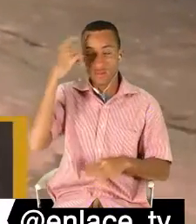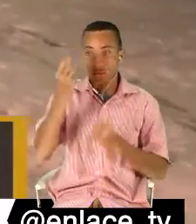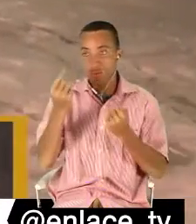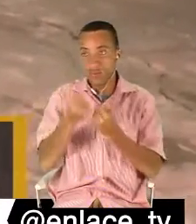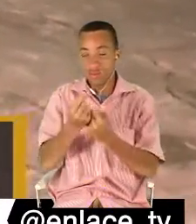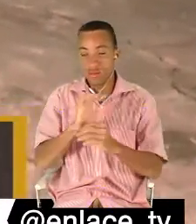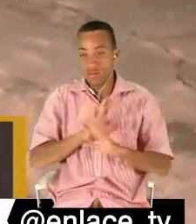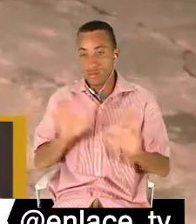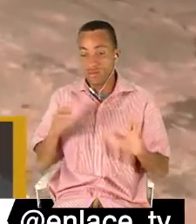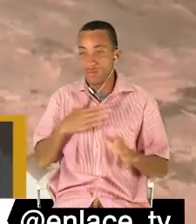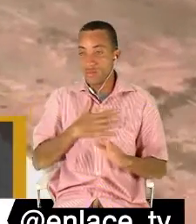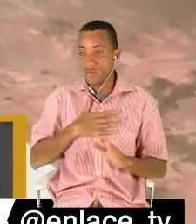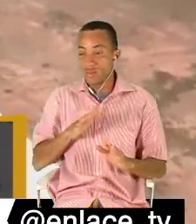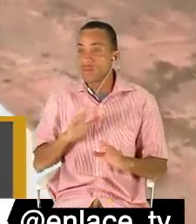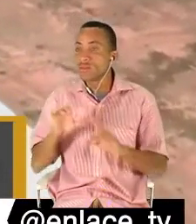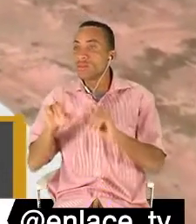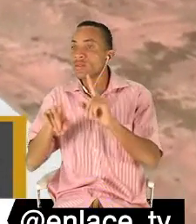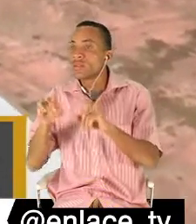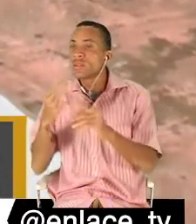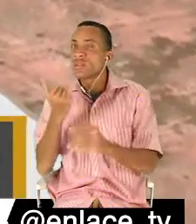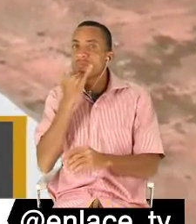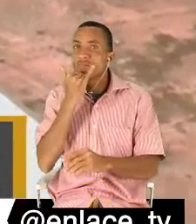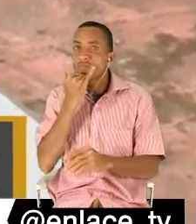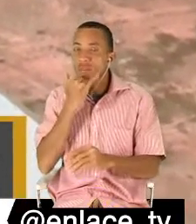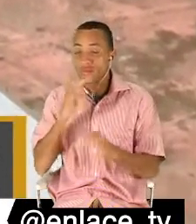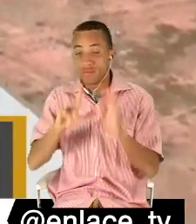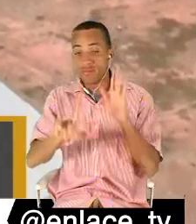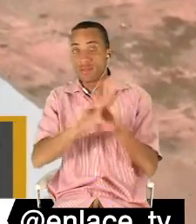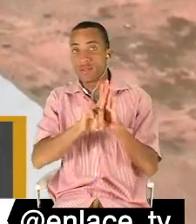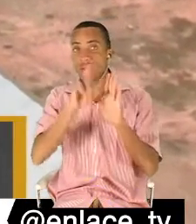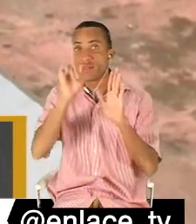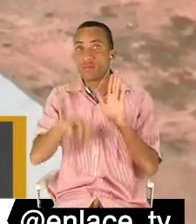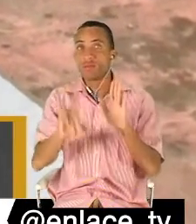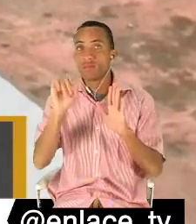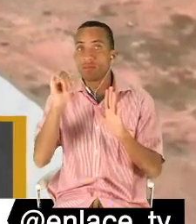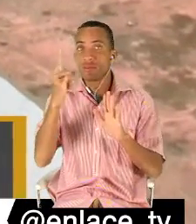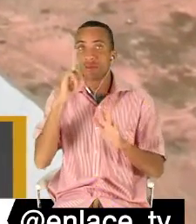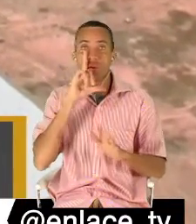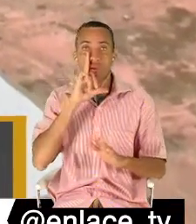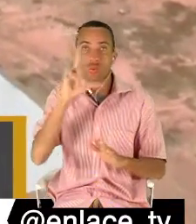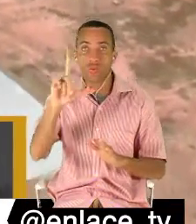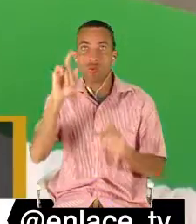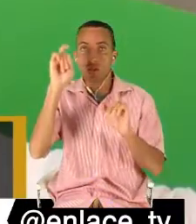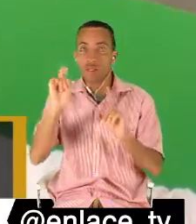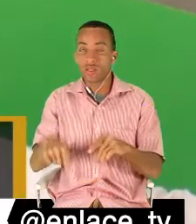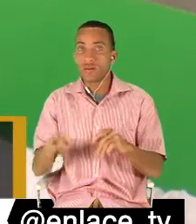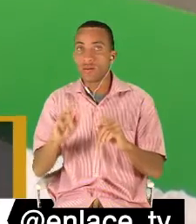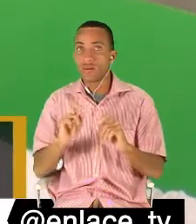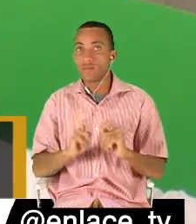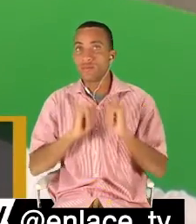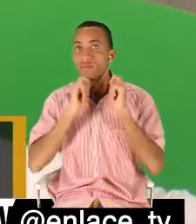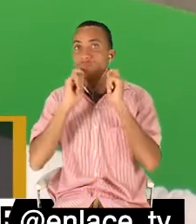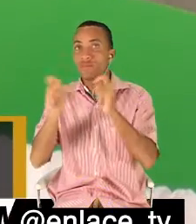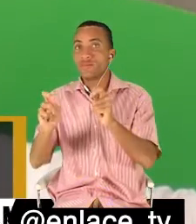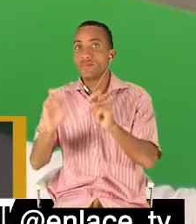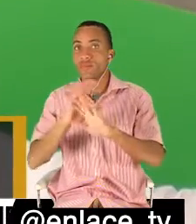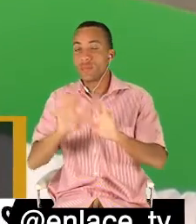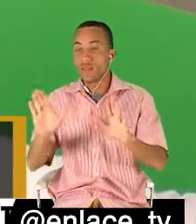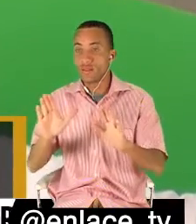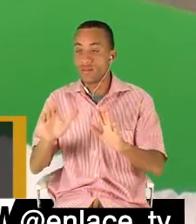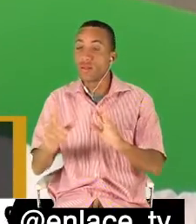de eso, pues se tiene que revisar bien qué sucede, porque por ley también el 1 de julio de este año deben ser, pues obviamente, ya la